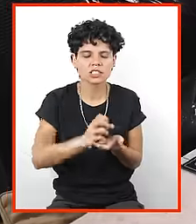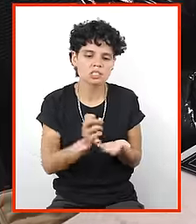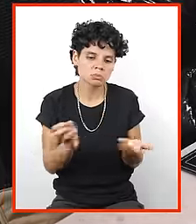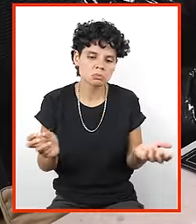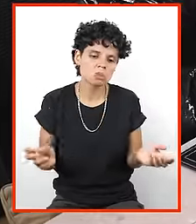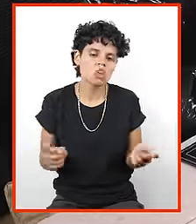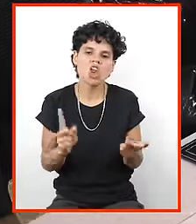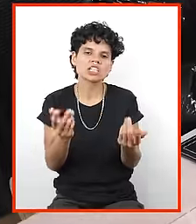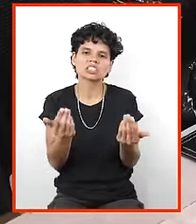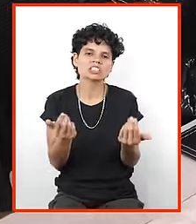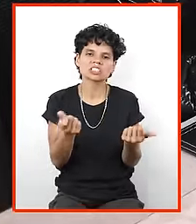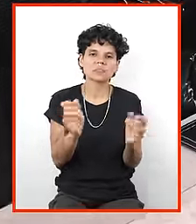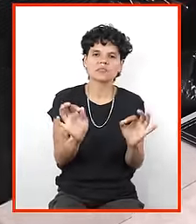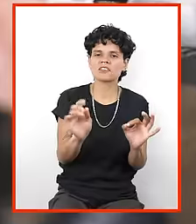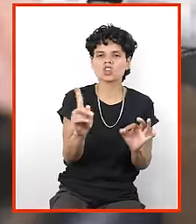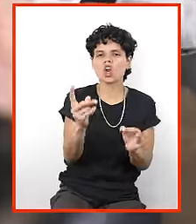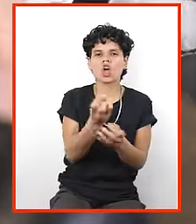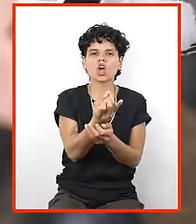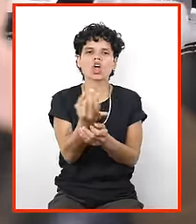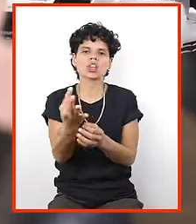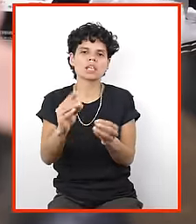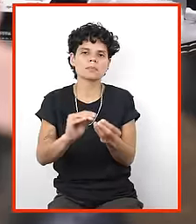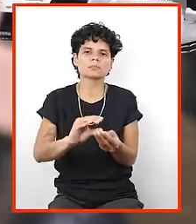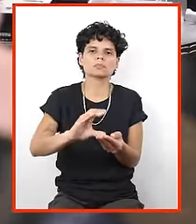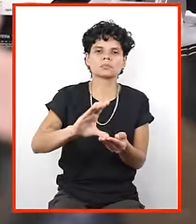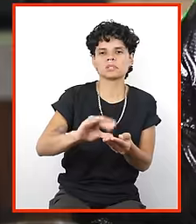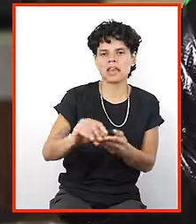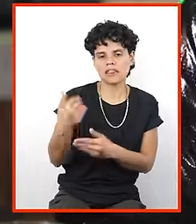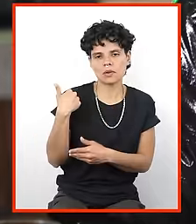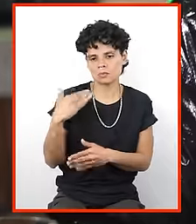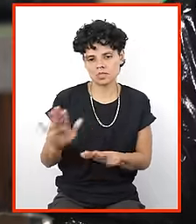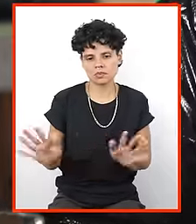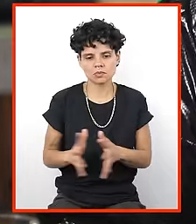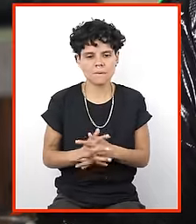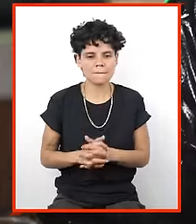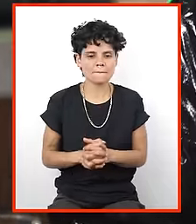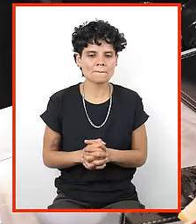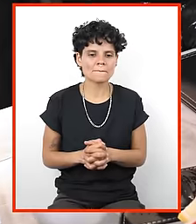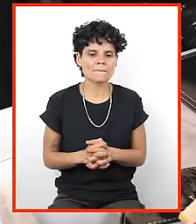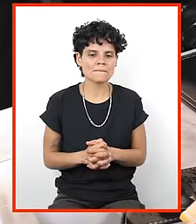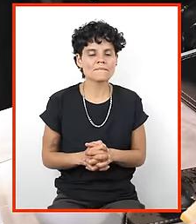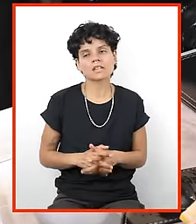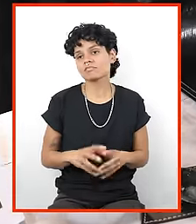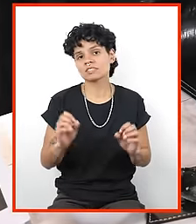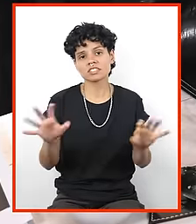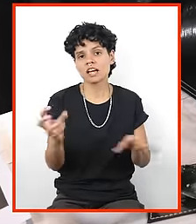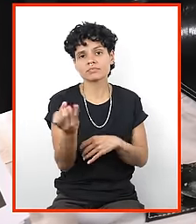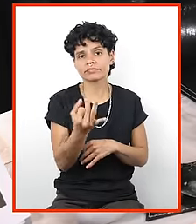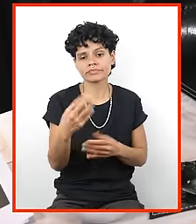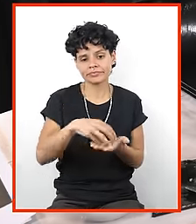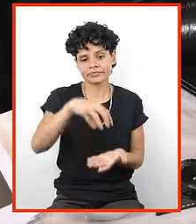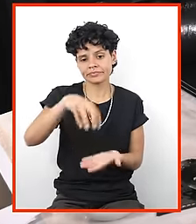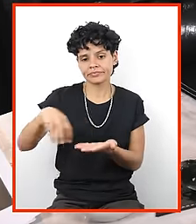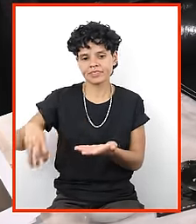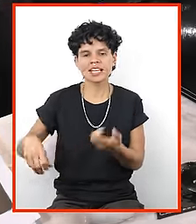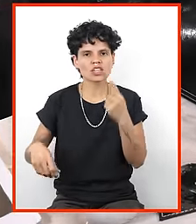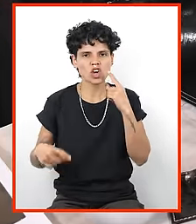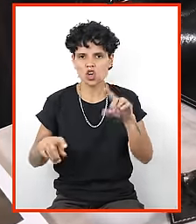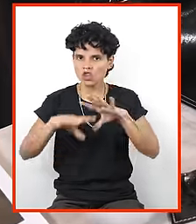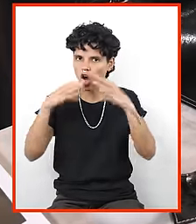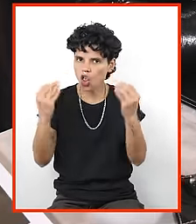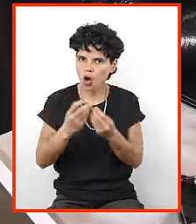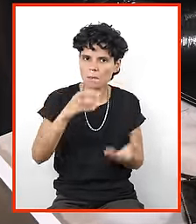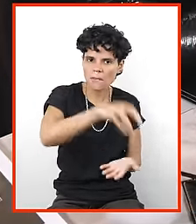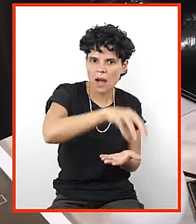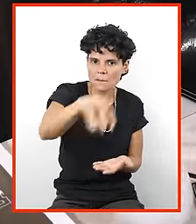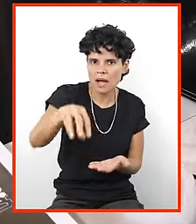que ser todo perfecto. No las contemos y las digamos en parte igual, por favor. Ya. Efectivamente las contó. ¿Tengo que votar todas o